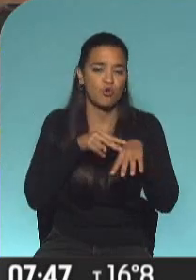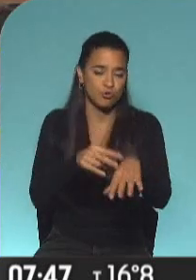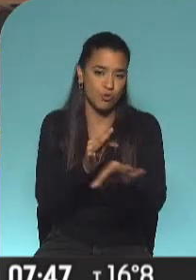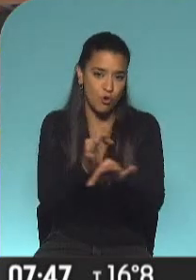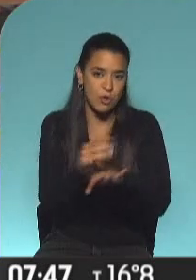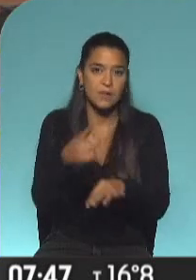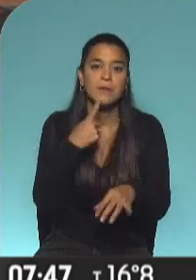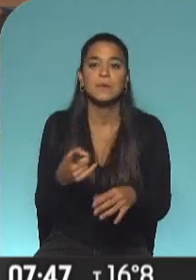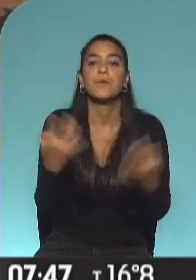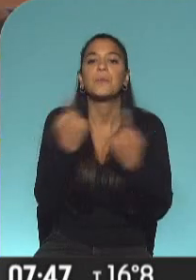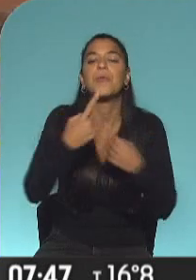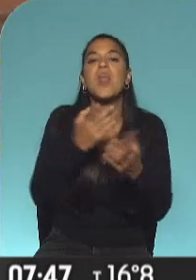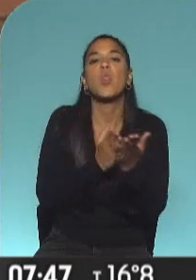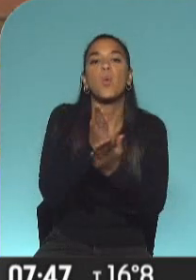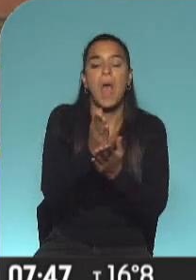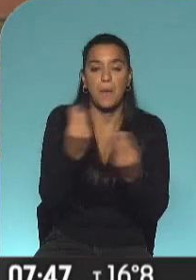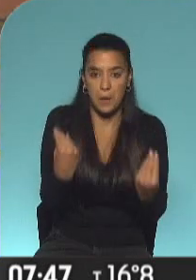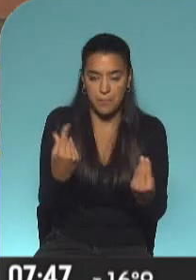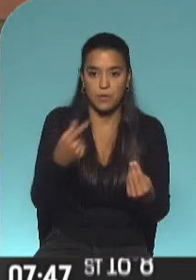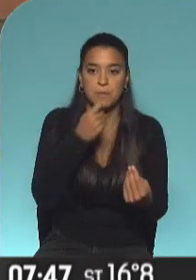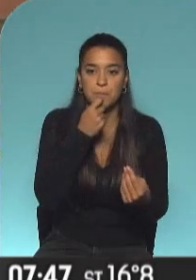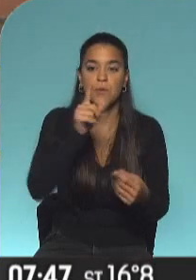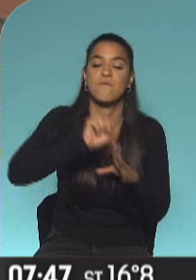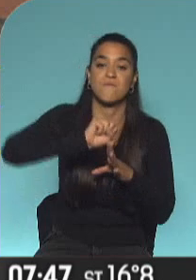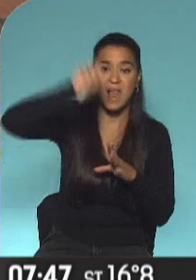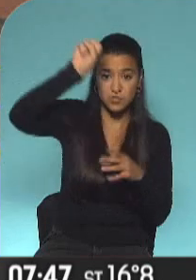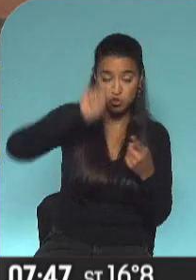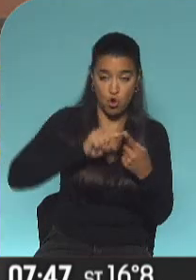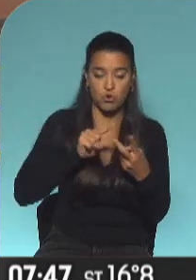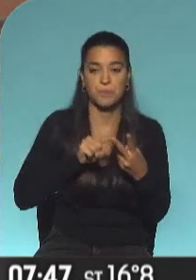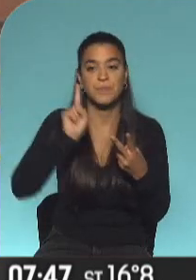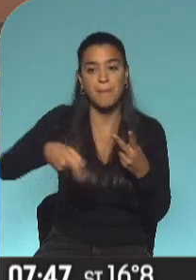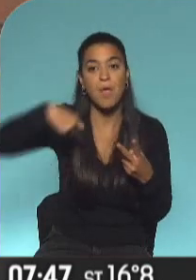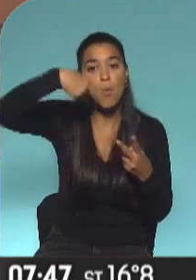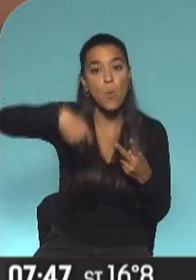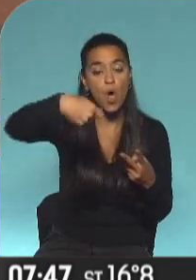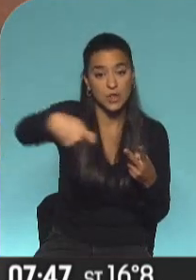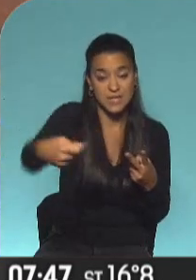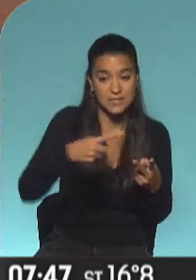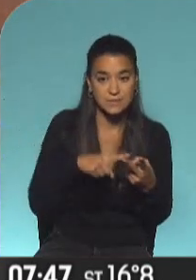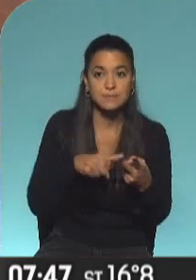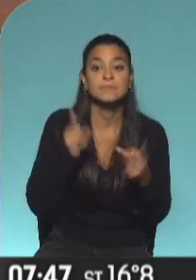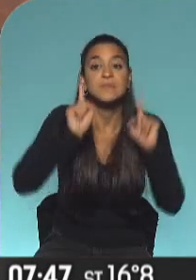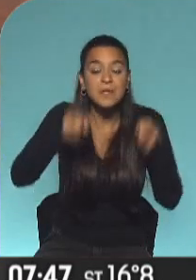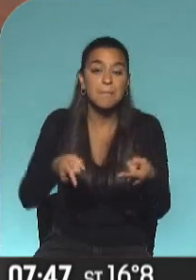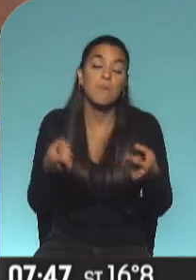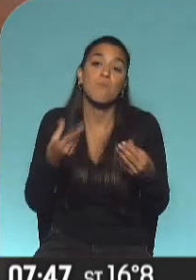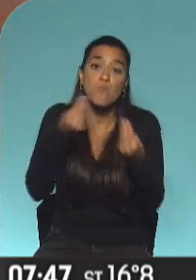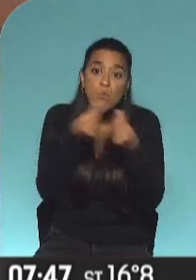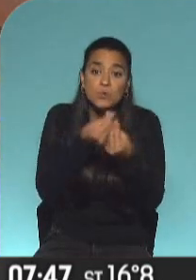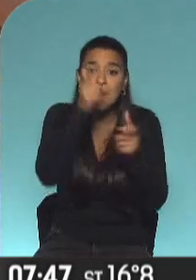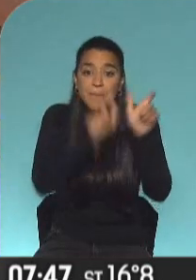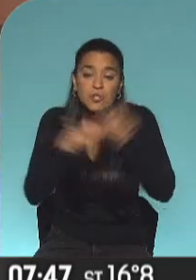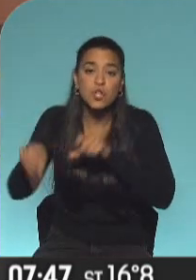bienes durables conviene. ¿Por qué? Porque con la inflación y las cuotas, entonces también mucha gente que por ahí